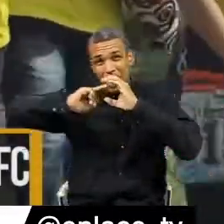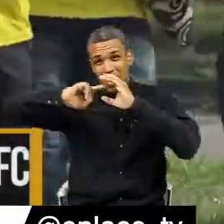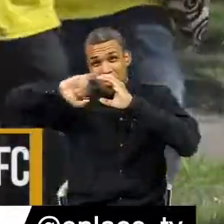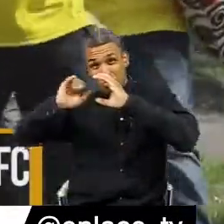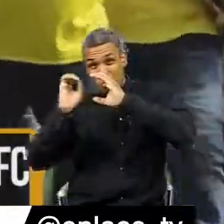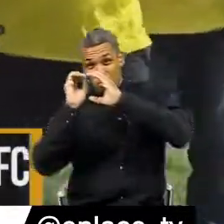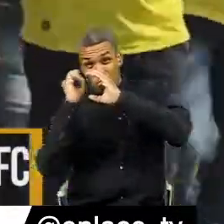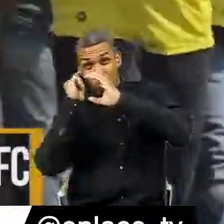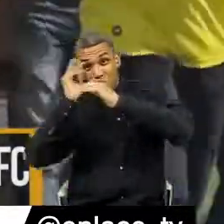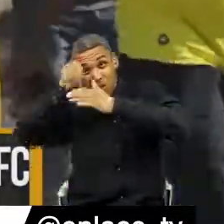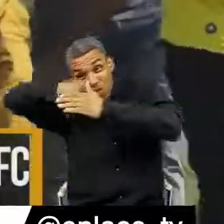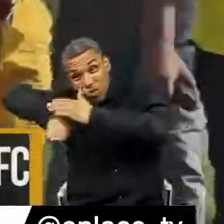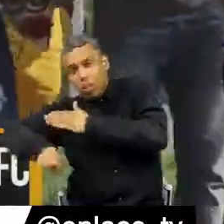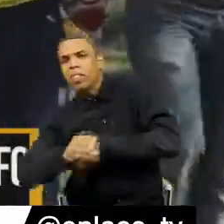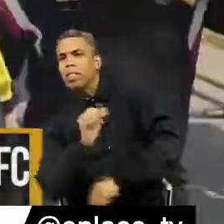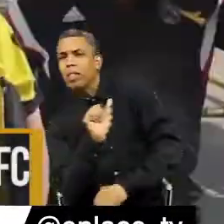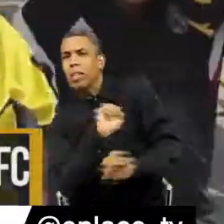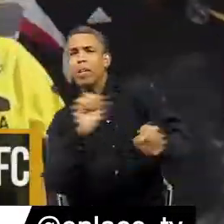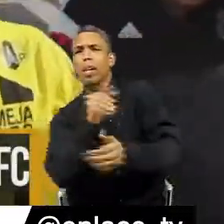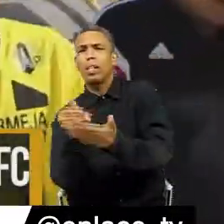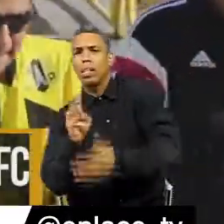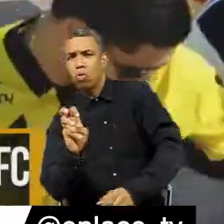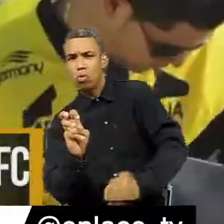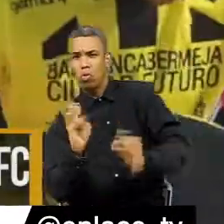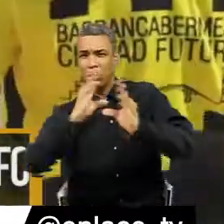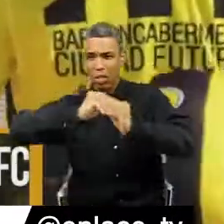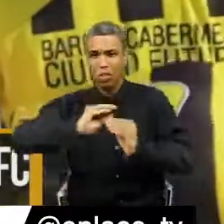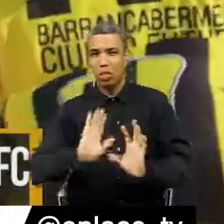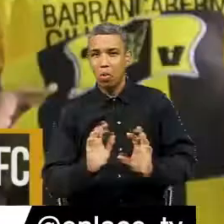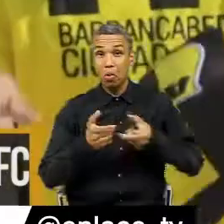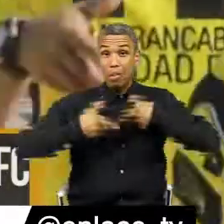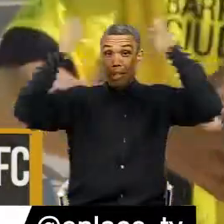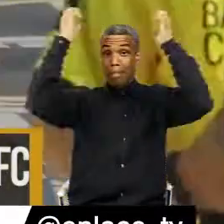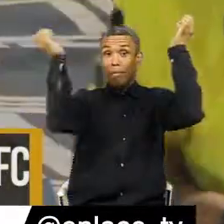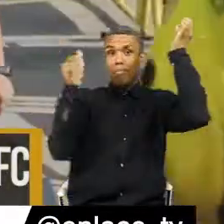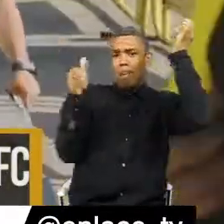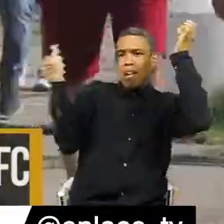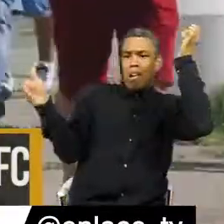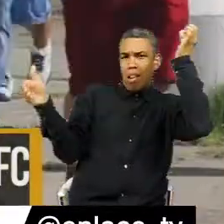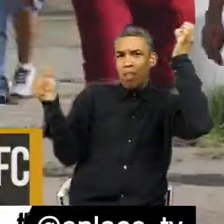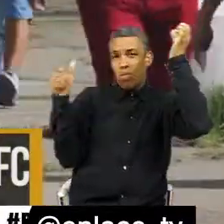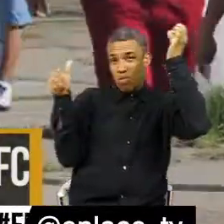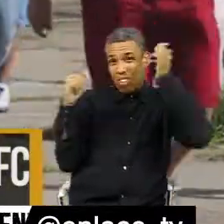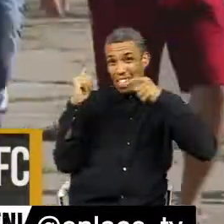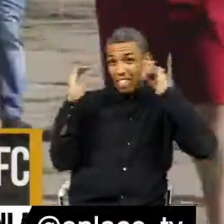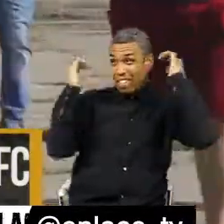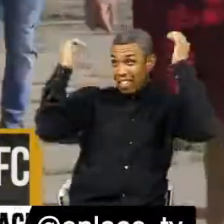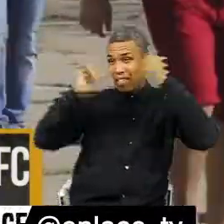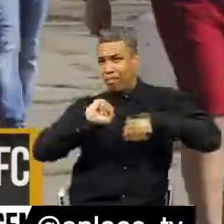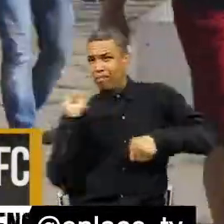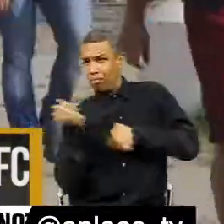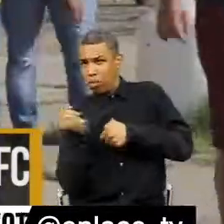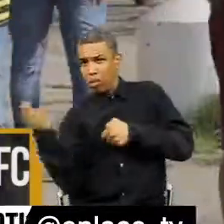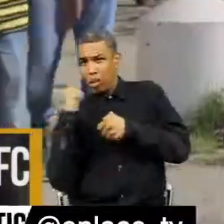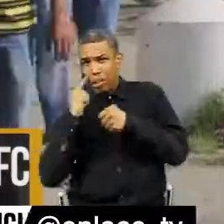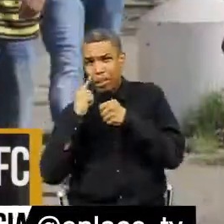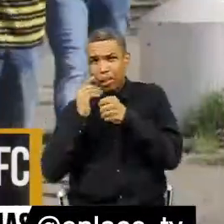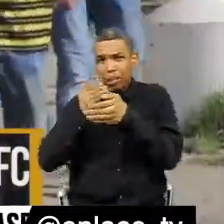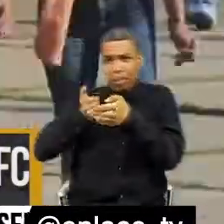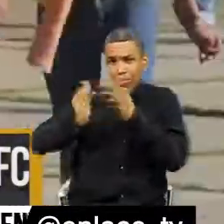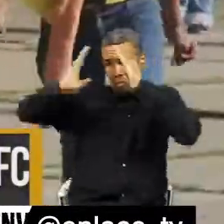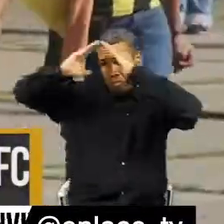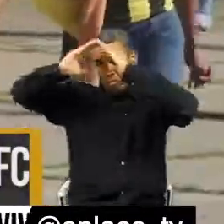de la mañana a 8 de la noche y en el contenedor ubicado al lado del estadio de béisbol de 8 de la mañana a 6 de la tarde. Los